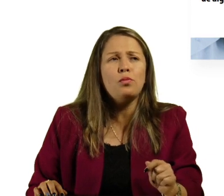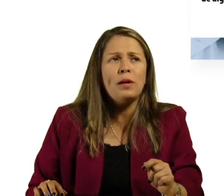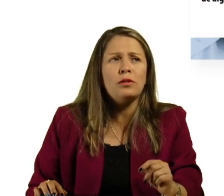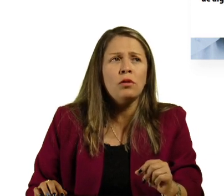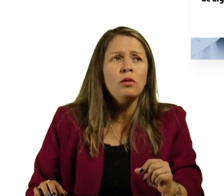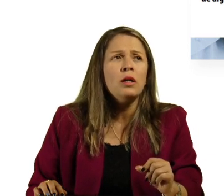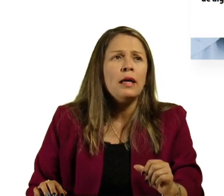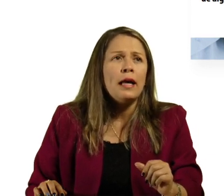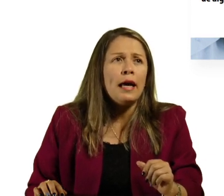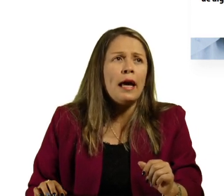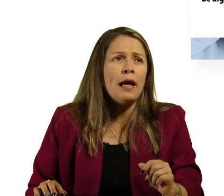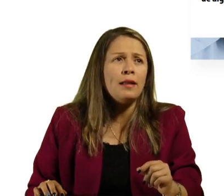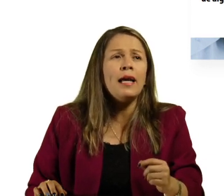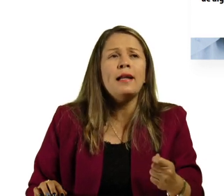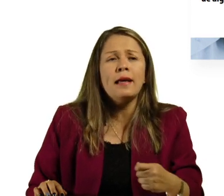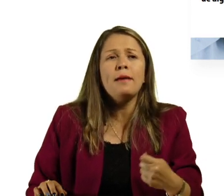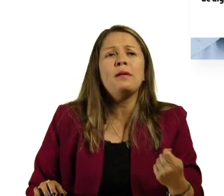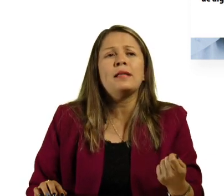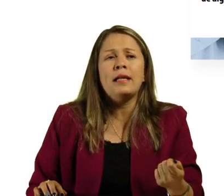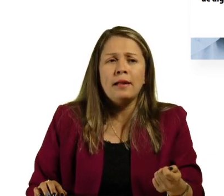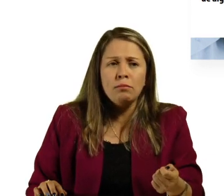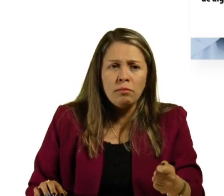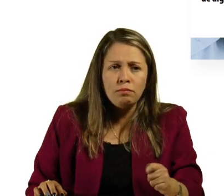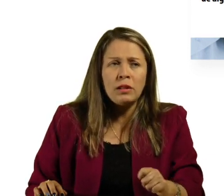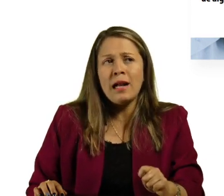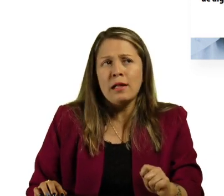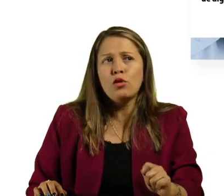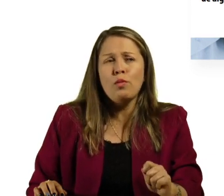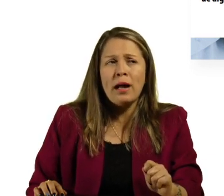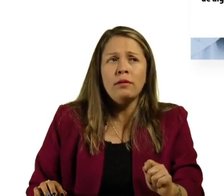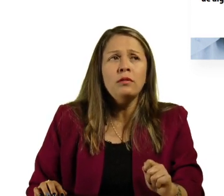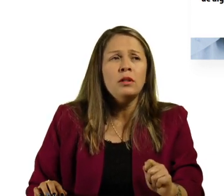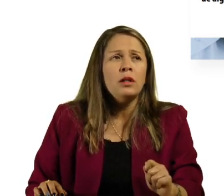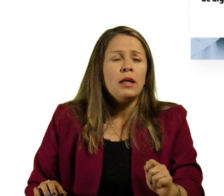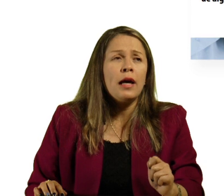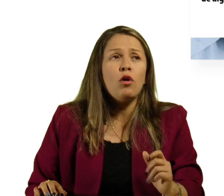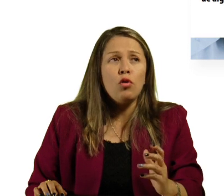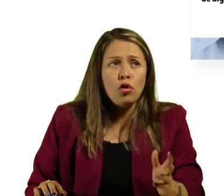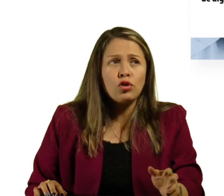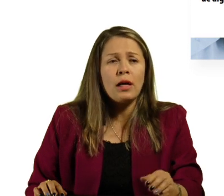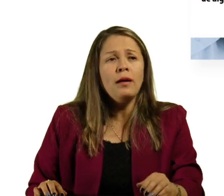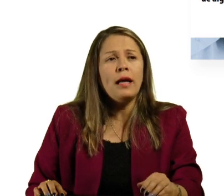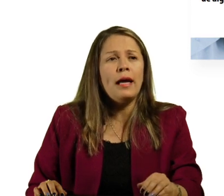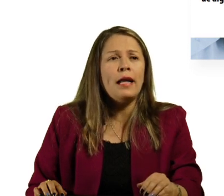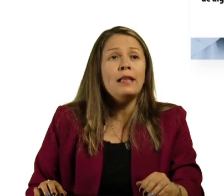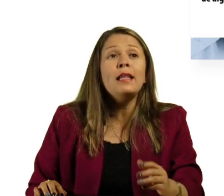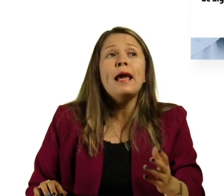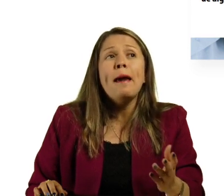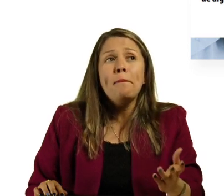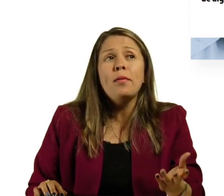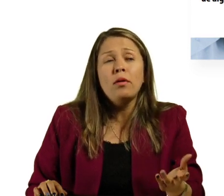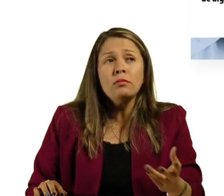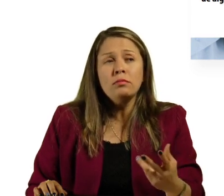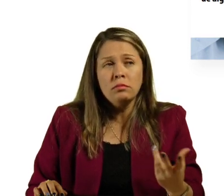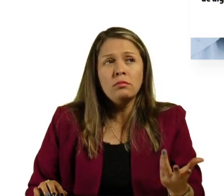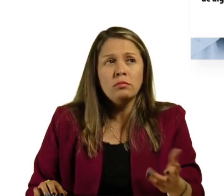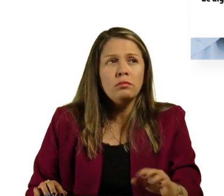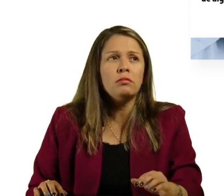de presupuesto, tienen que invertir en talento humano que conozca en